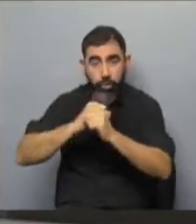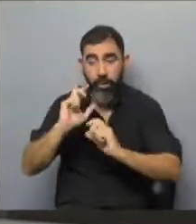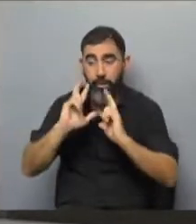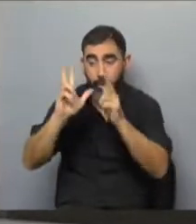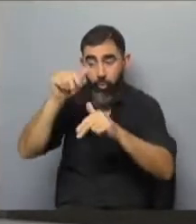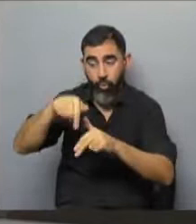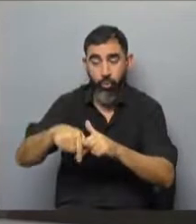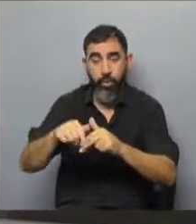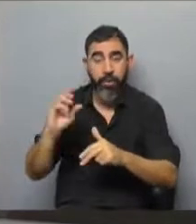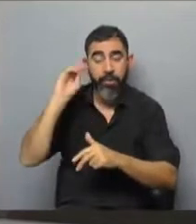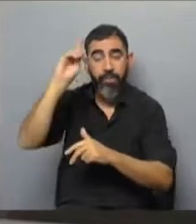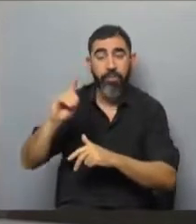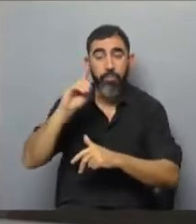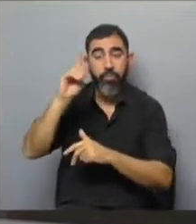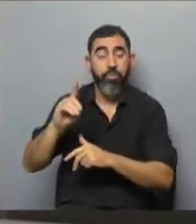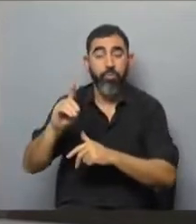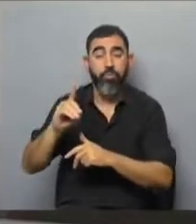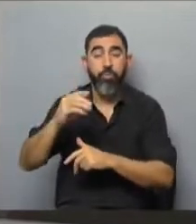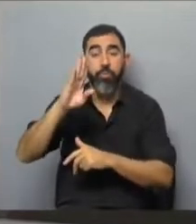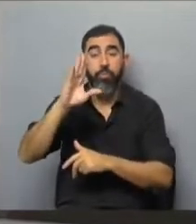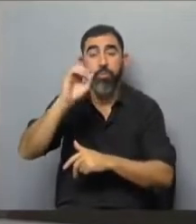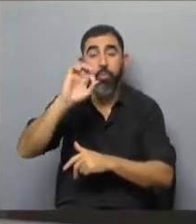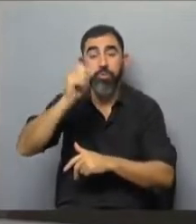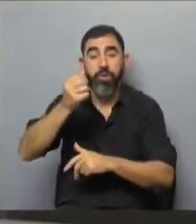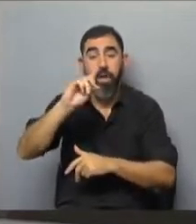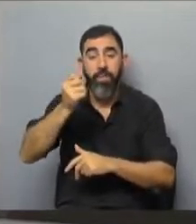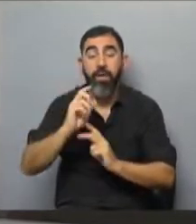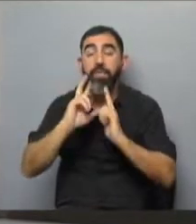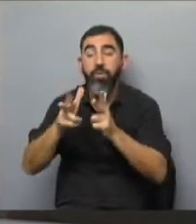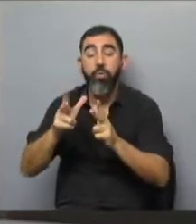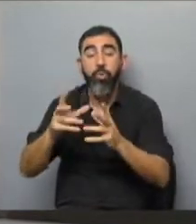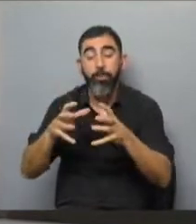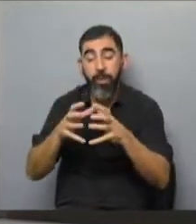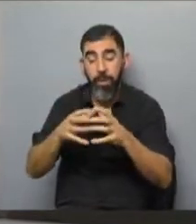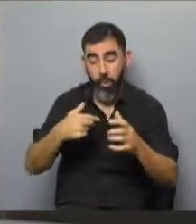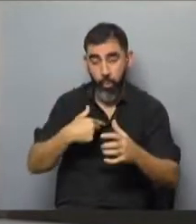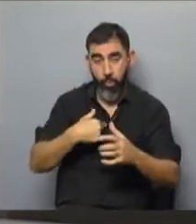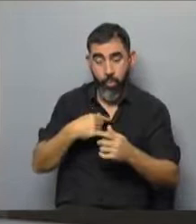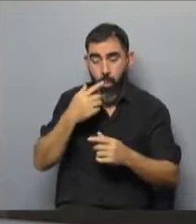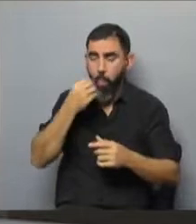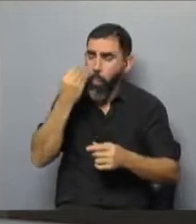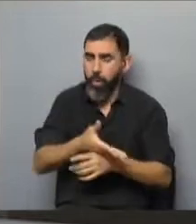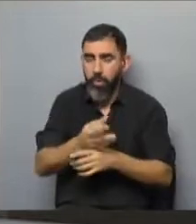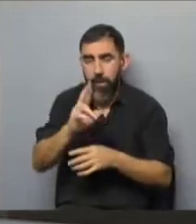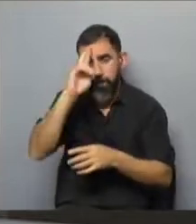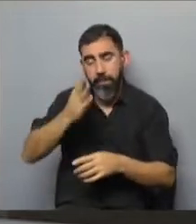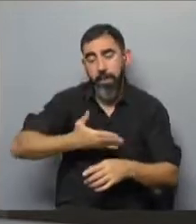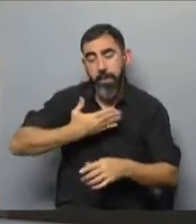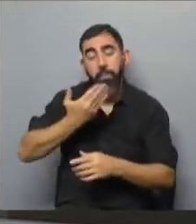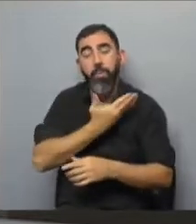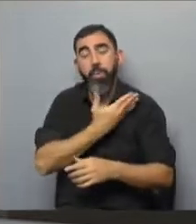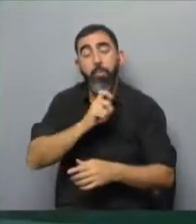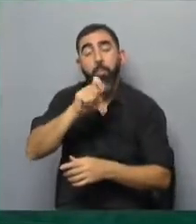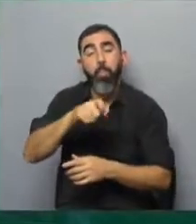aquí en diálogo con MBD Noticias el diputado Iván Posada, quien agregó que su partido considera oportuno también cumplir con el reclamo del Poder